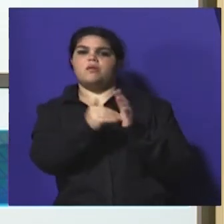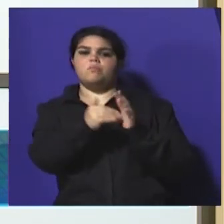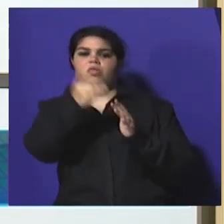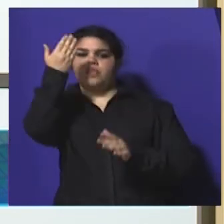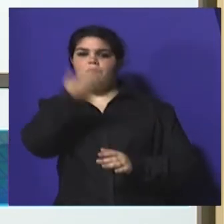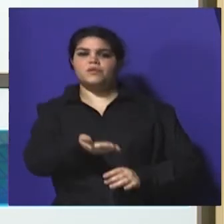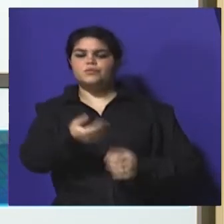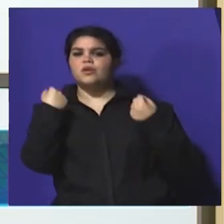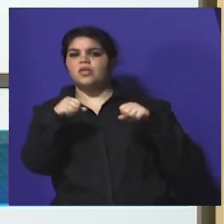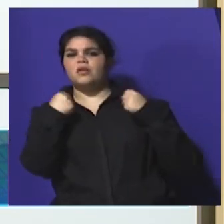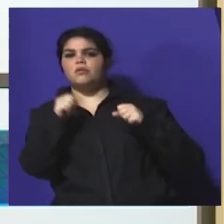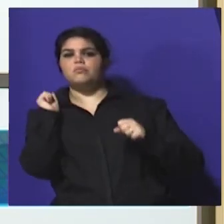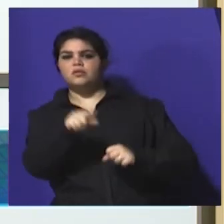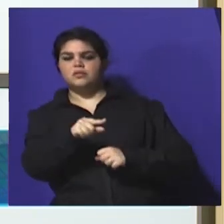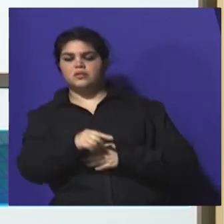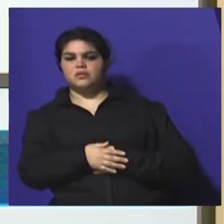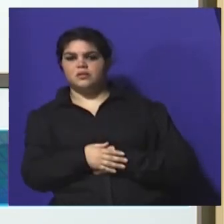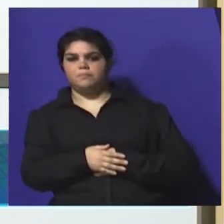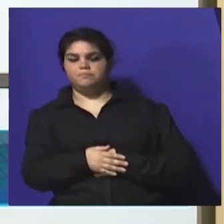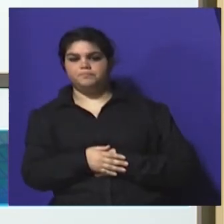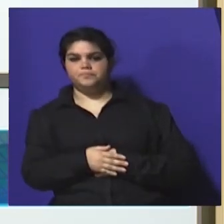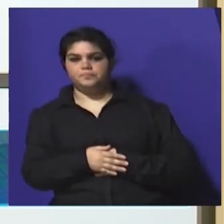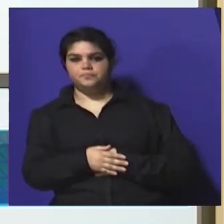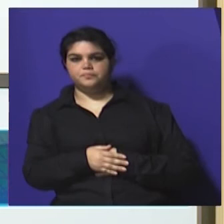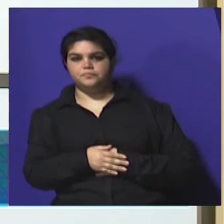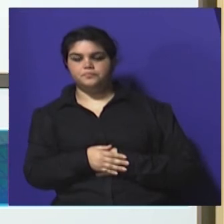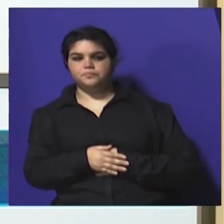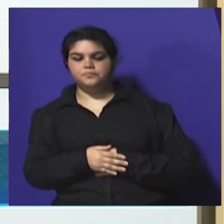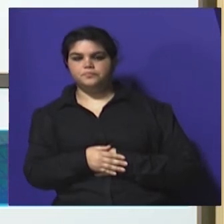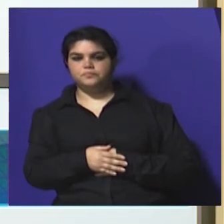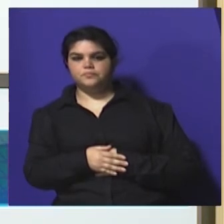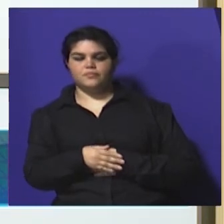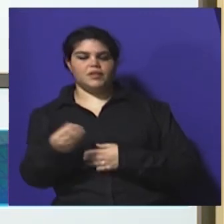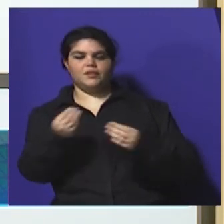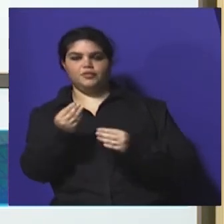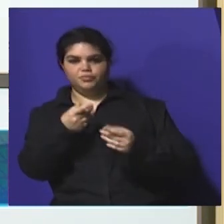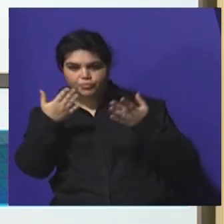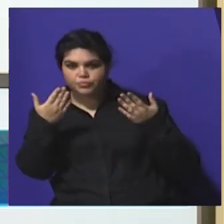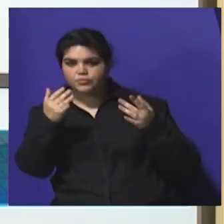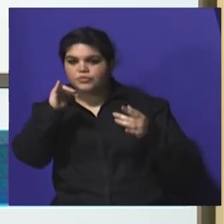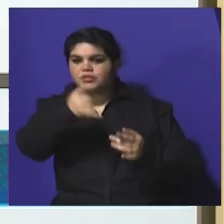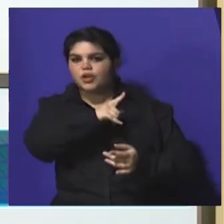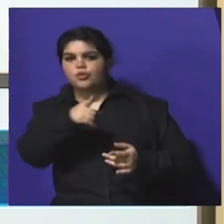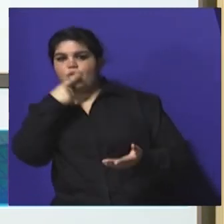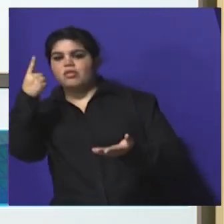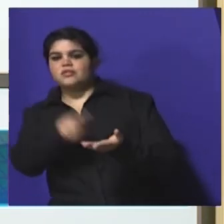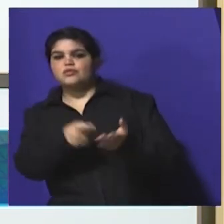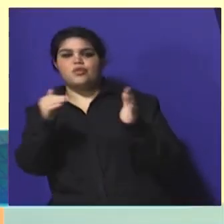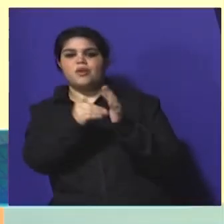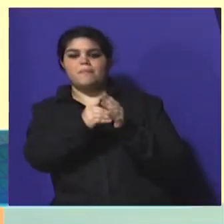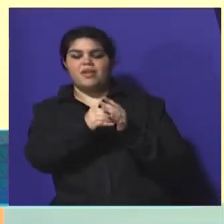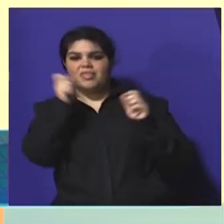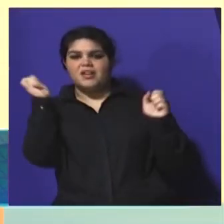de ir llevando el de concretar y tomar buenas decisiones en el momento no